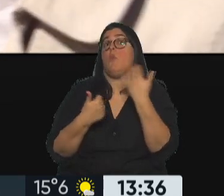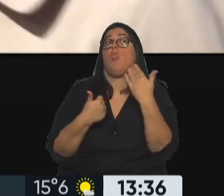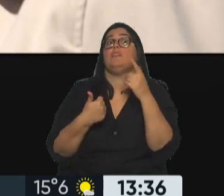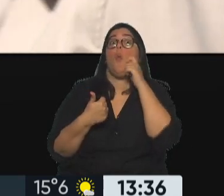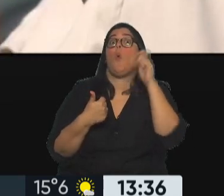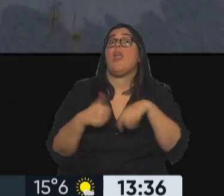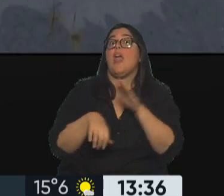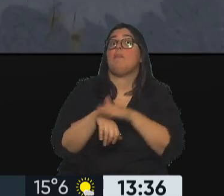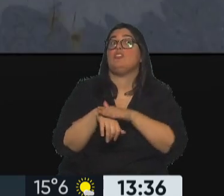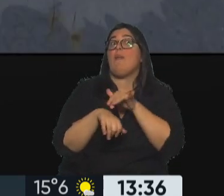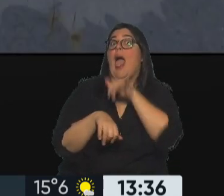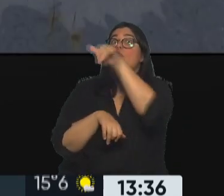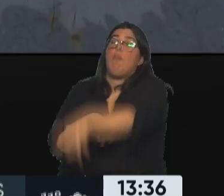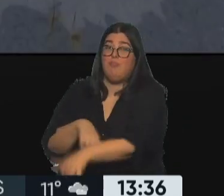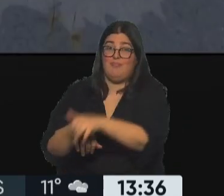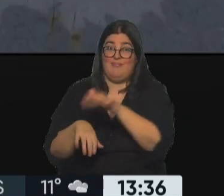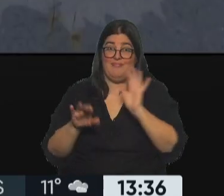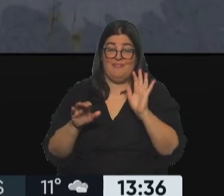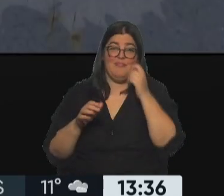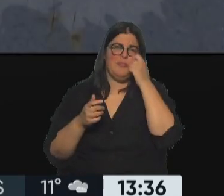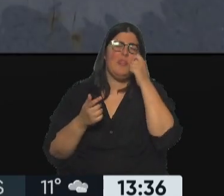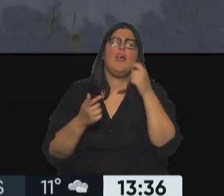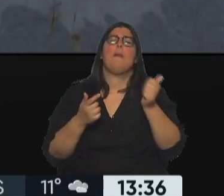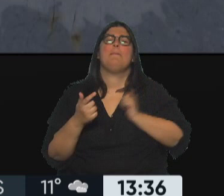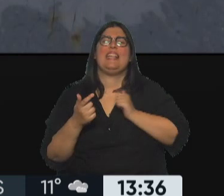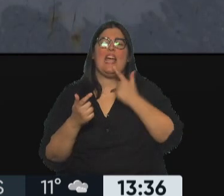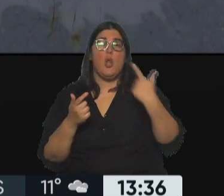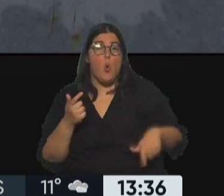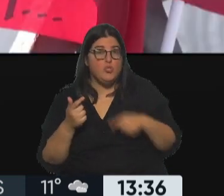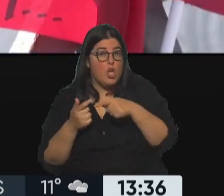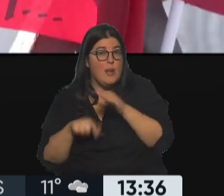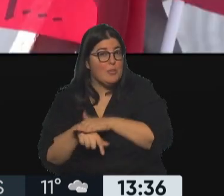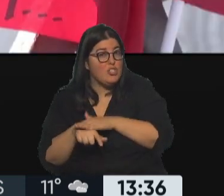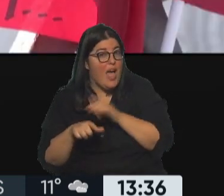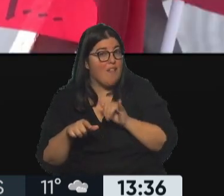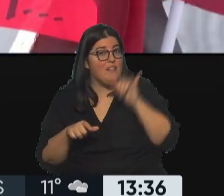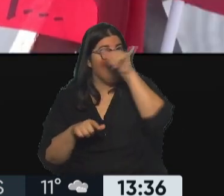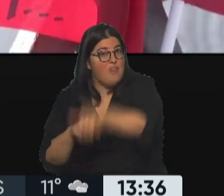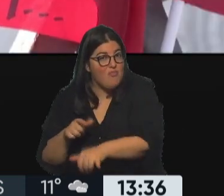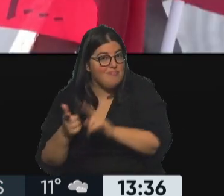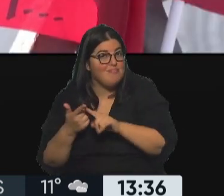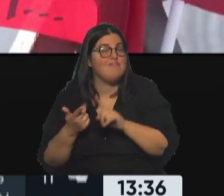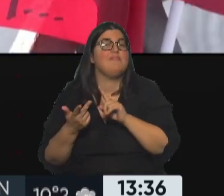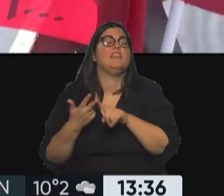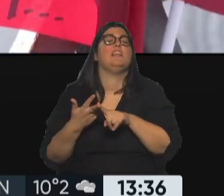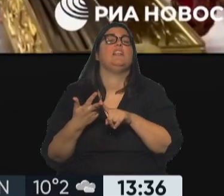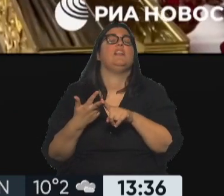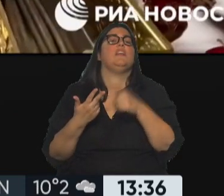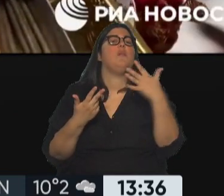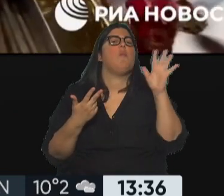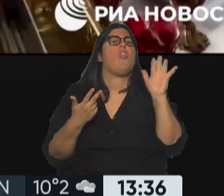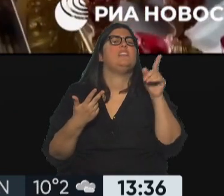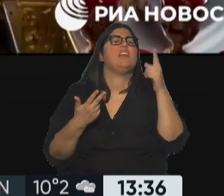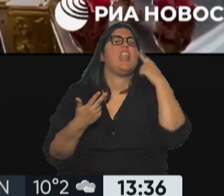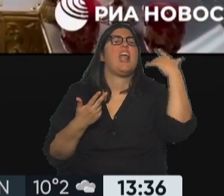de Putin, fue un atentado de parte de los militares rusos, encabezados por Shoigu, fue un atentado por parte de la